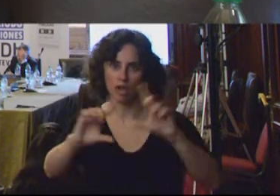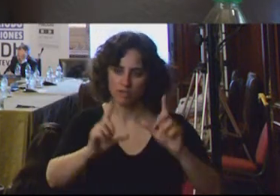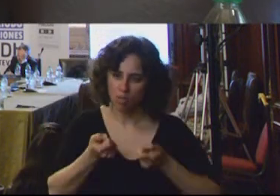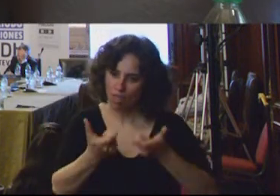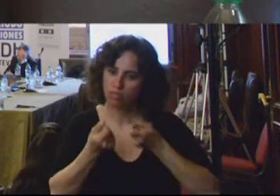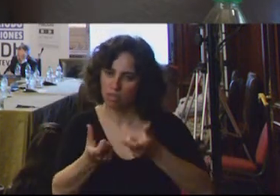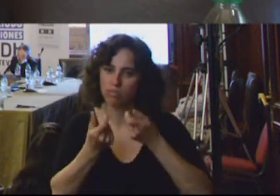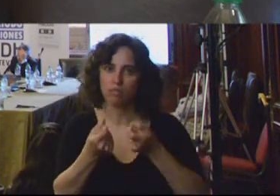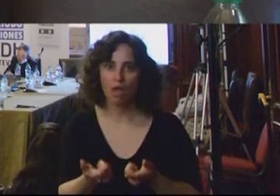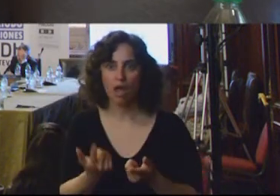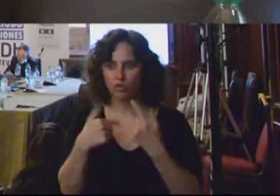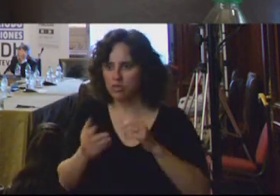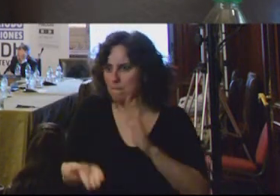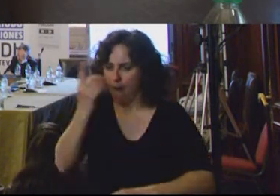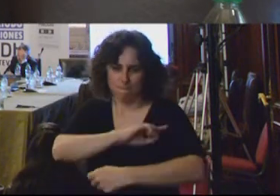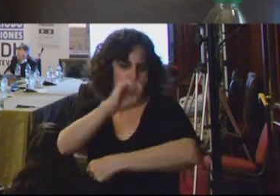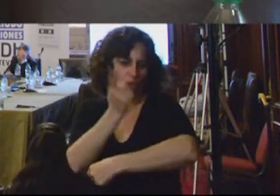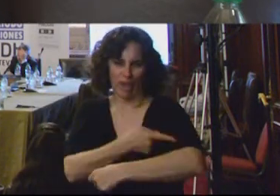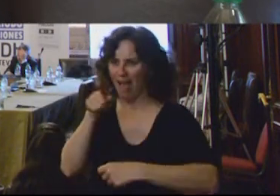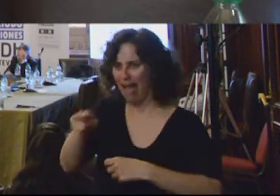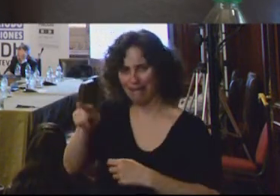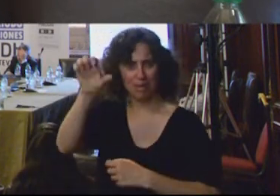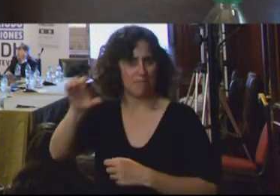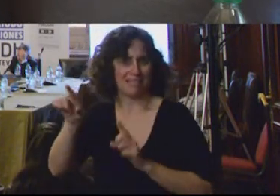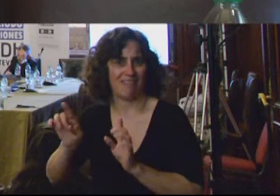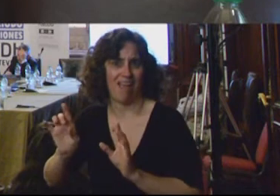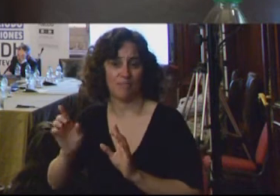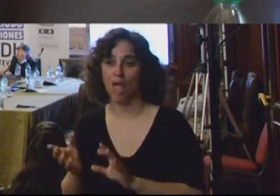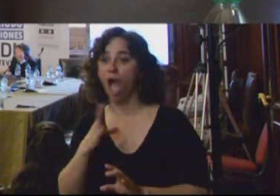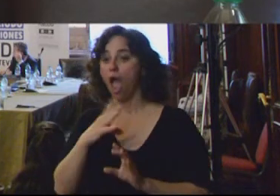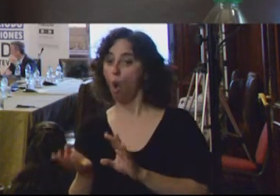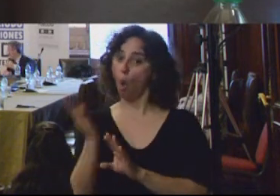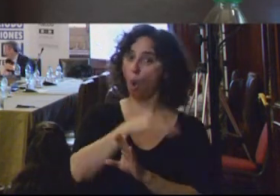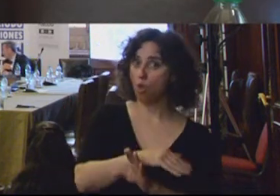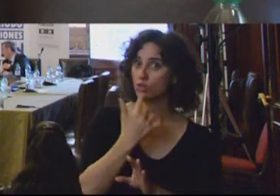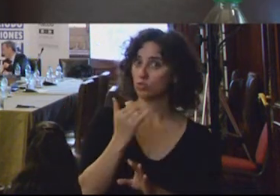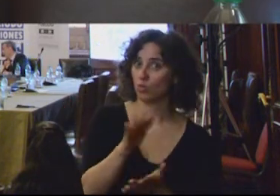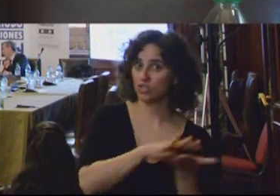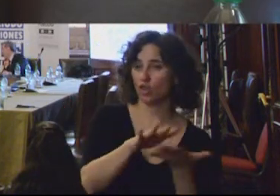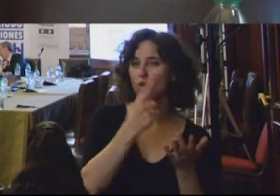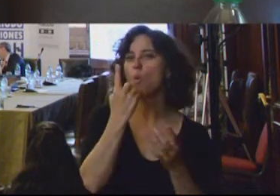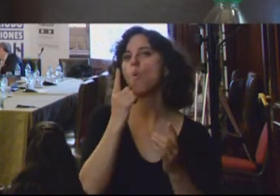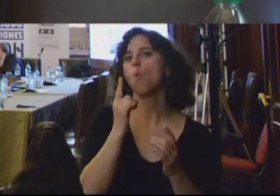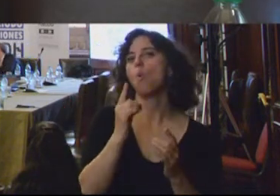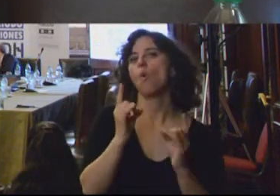fortaleciendo su enorme poder mediático. Hay otro caso de un legislador